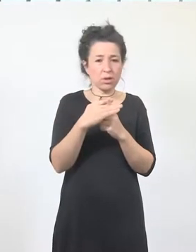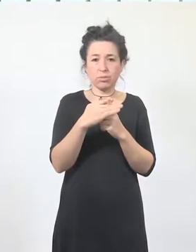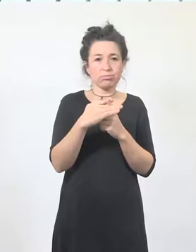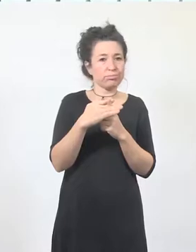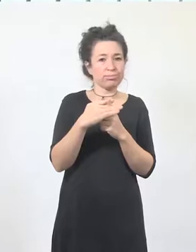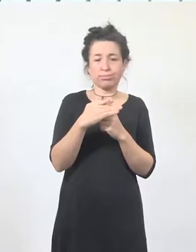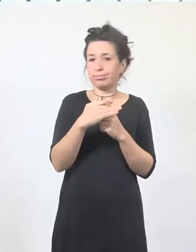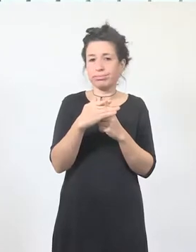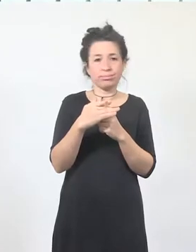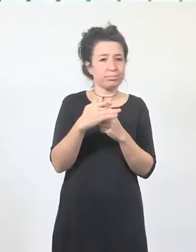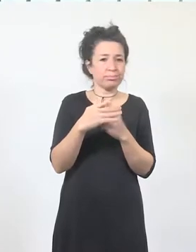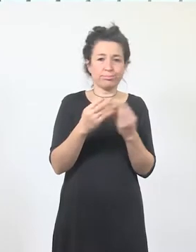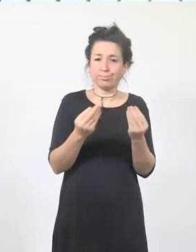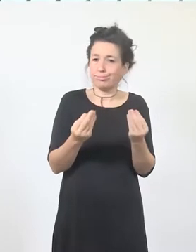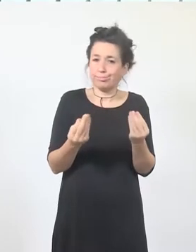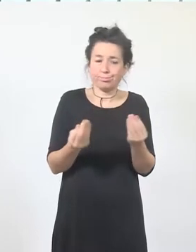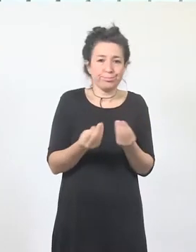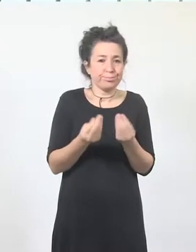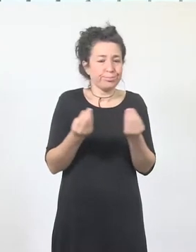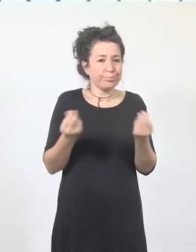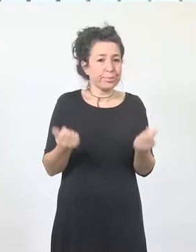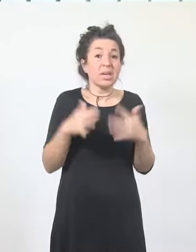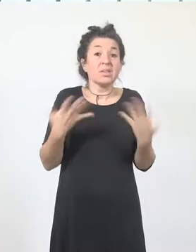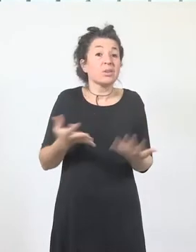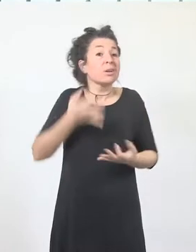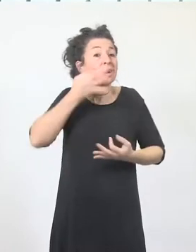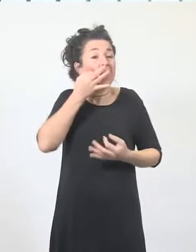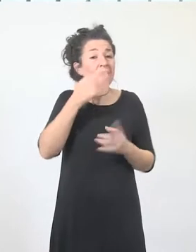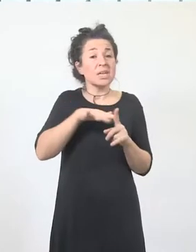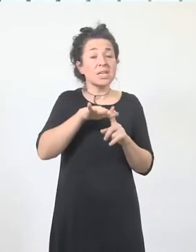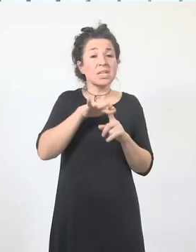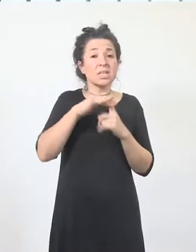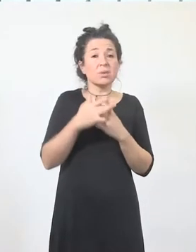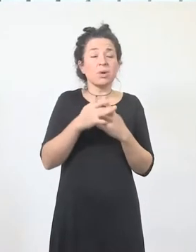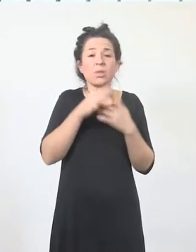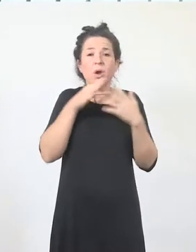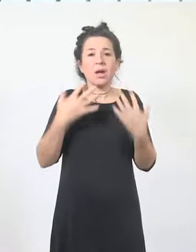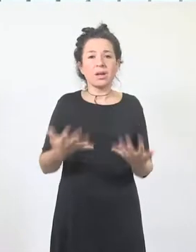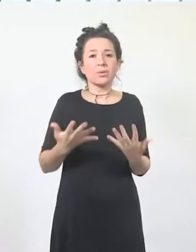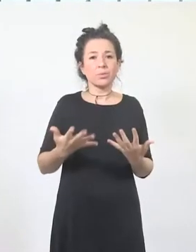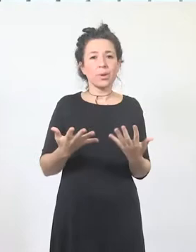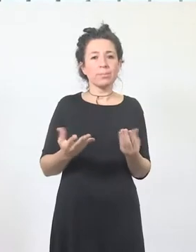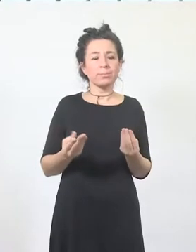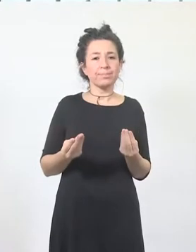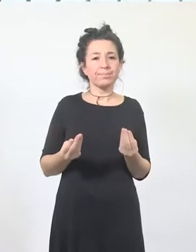está muy... Entonces realmente la situación ahora